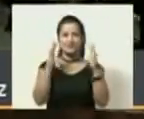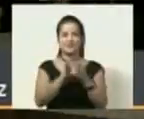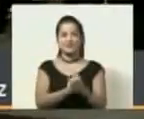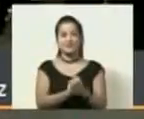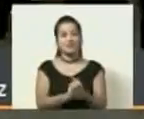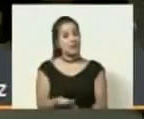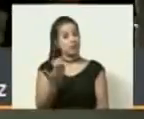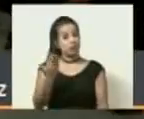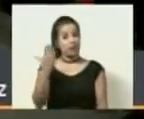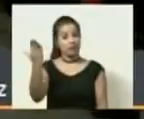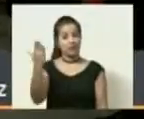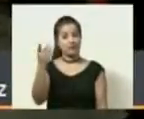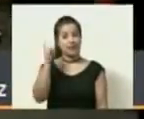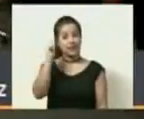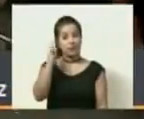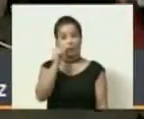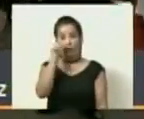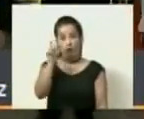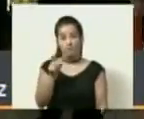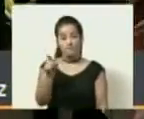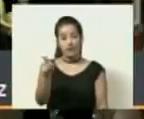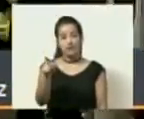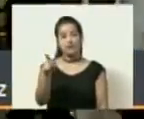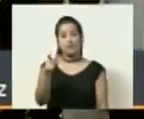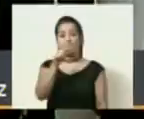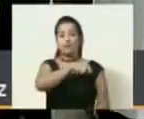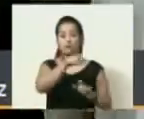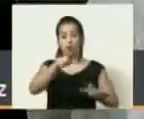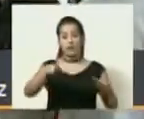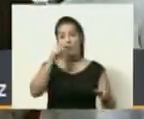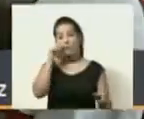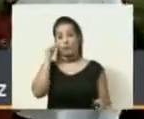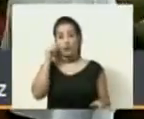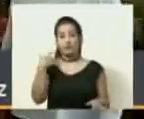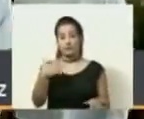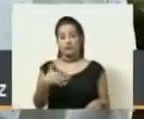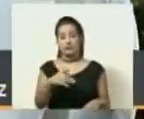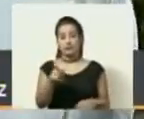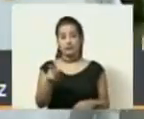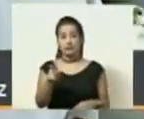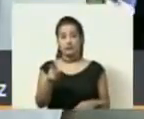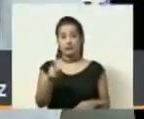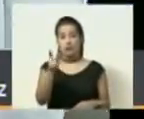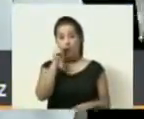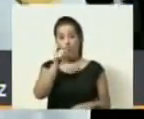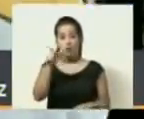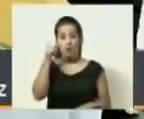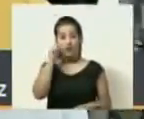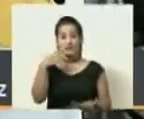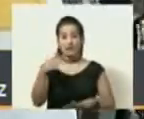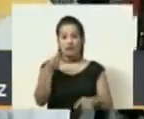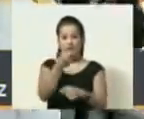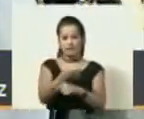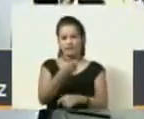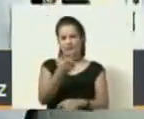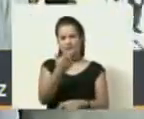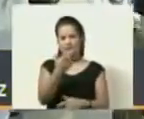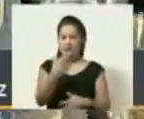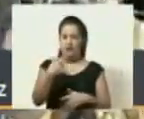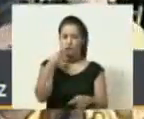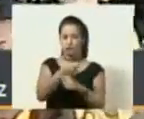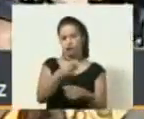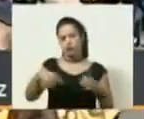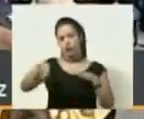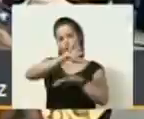Importante testimonio también de los miles de decenas que hay en este acto de graduación conjunta de la misión